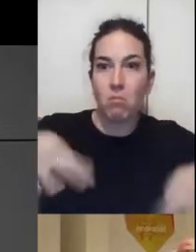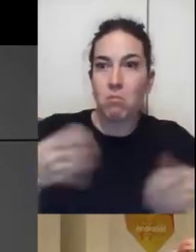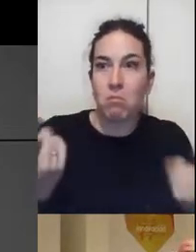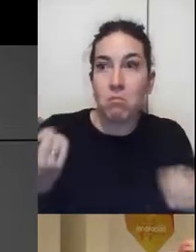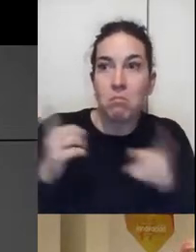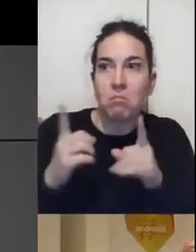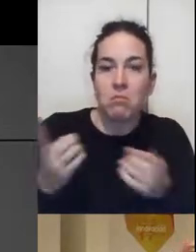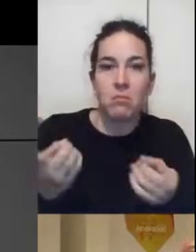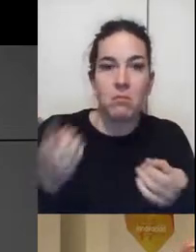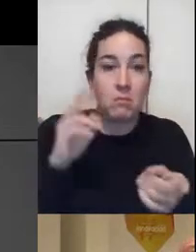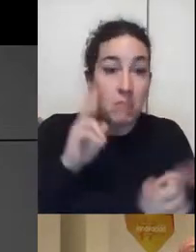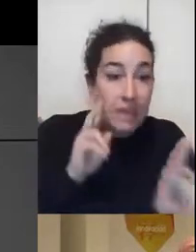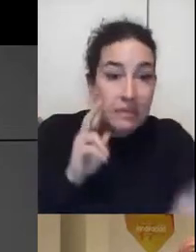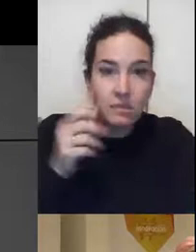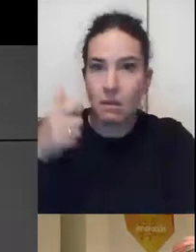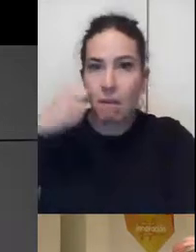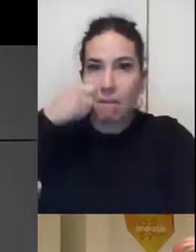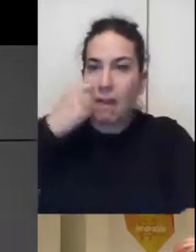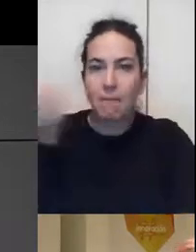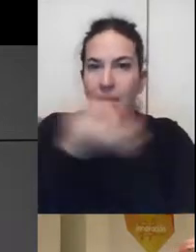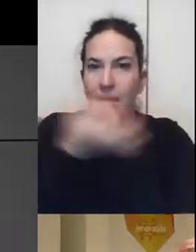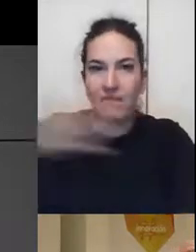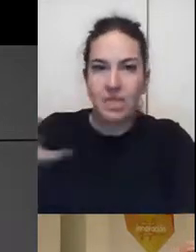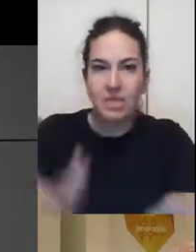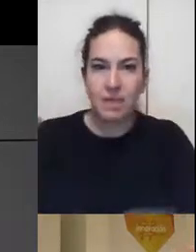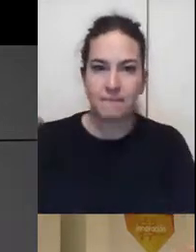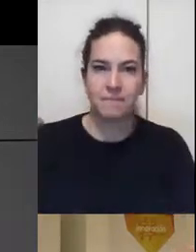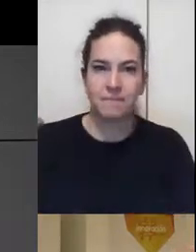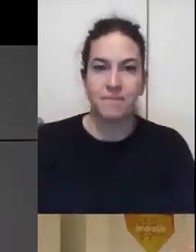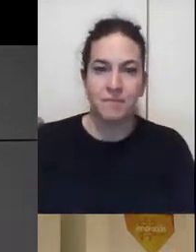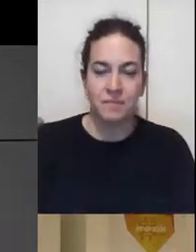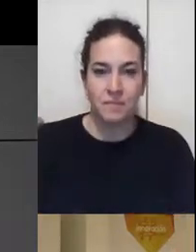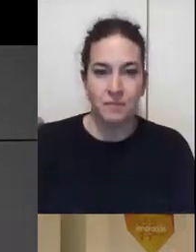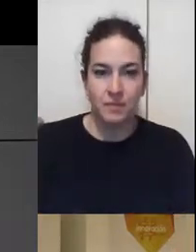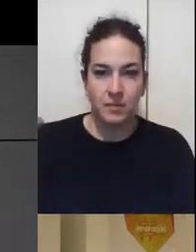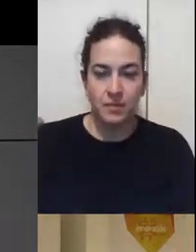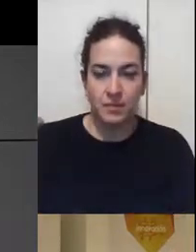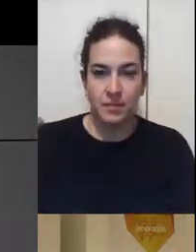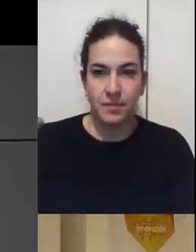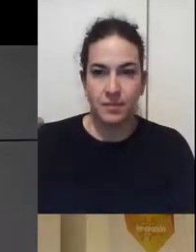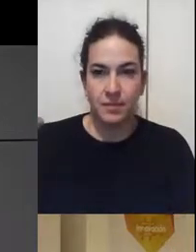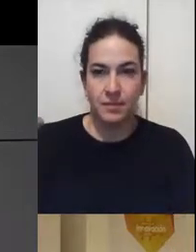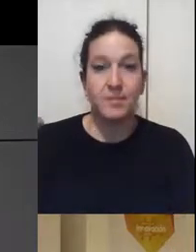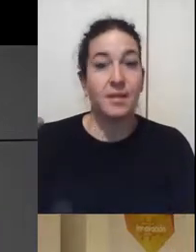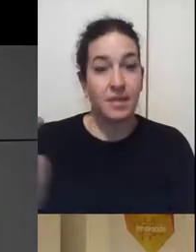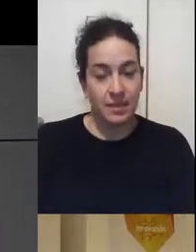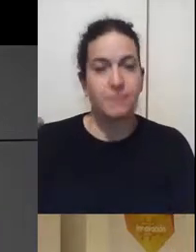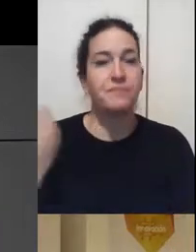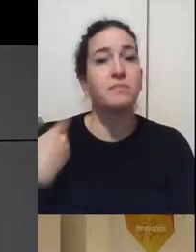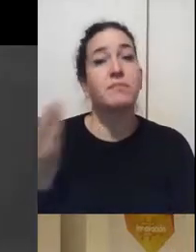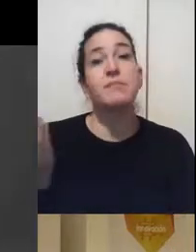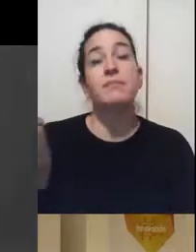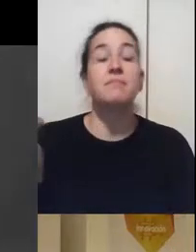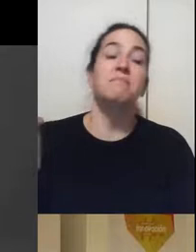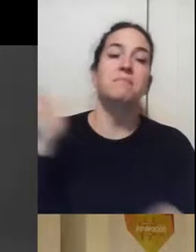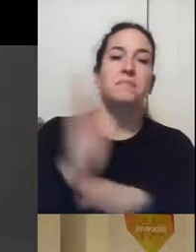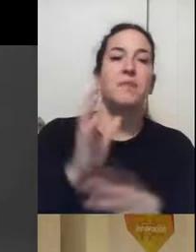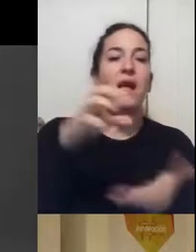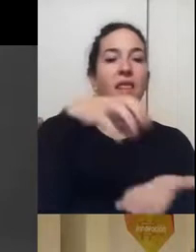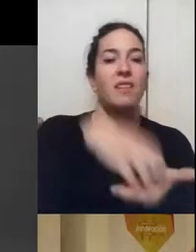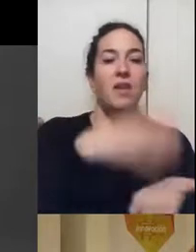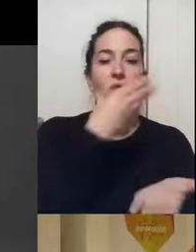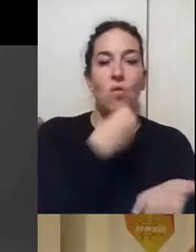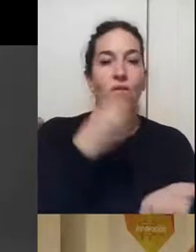una piel por completo. Y bueno, una vez que el vídeo se proyectó en el Círculo de Bellas Artes,